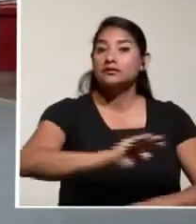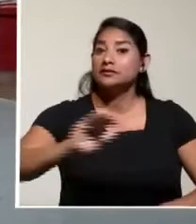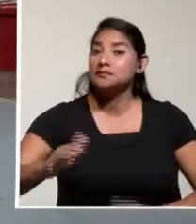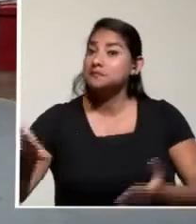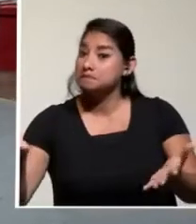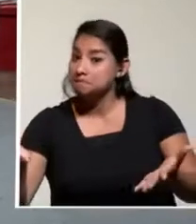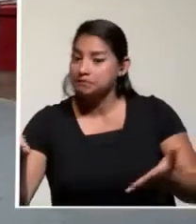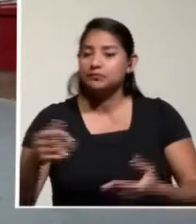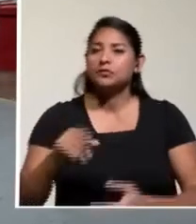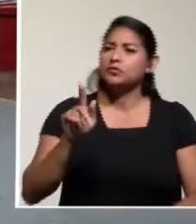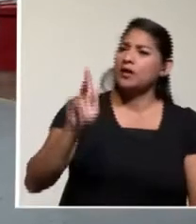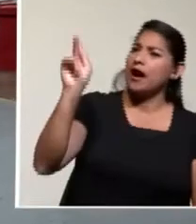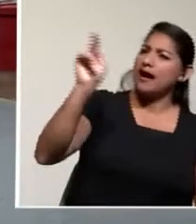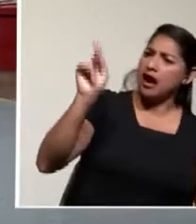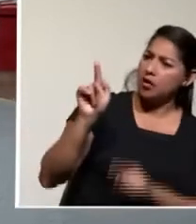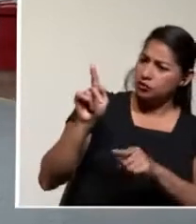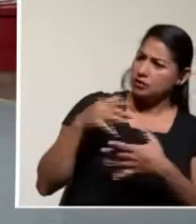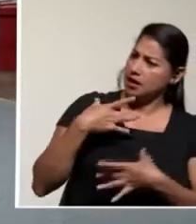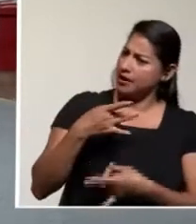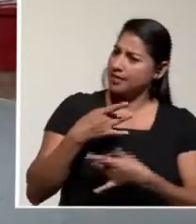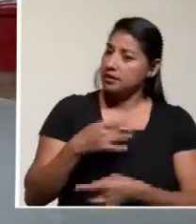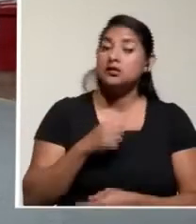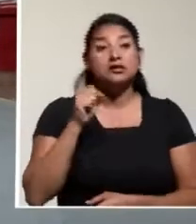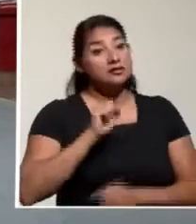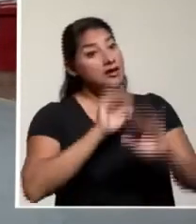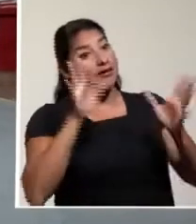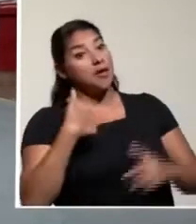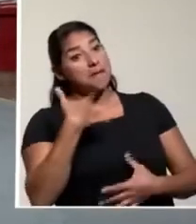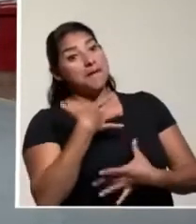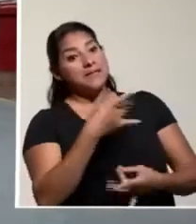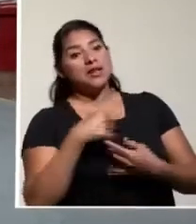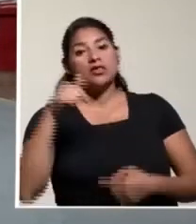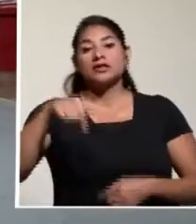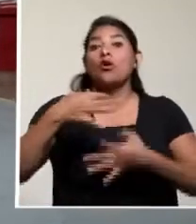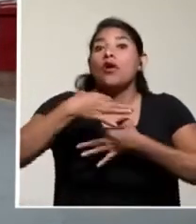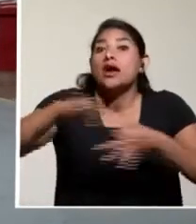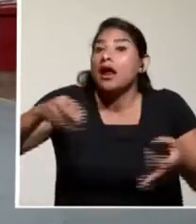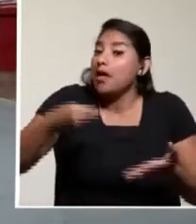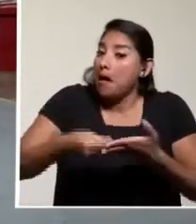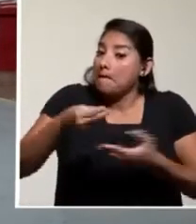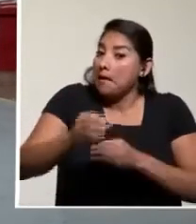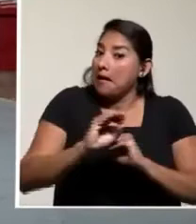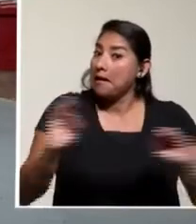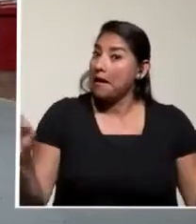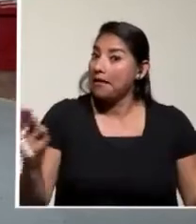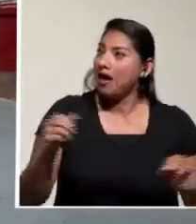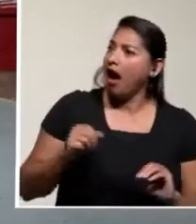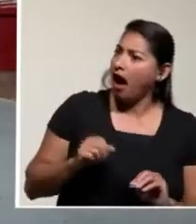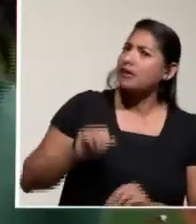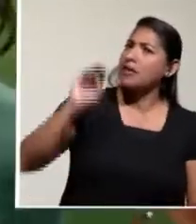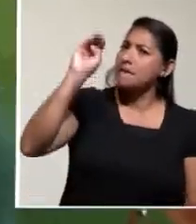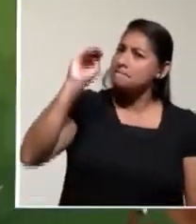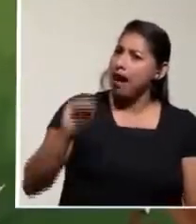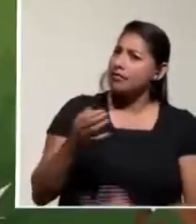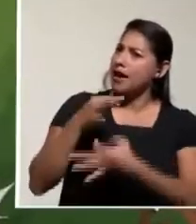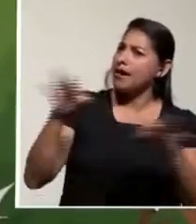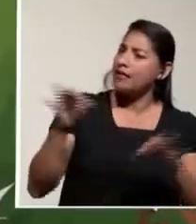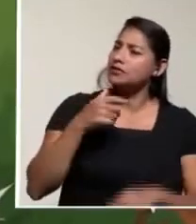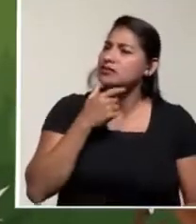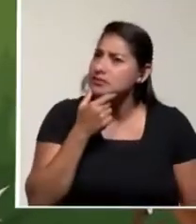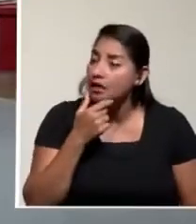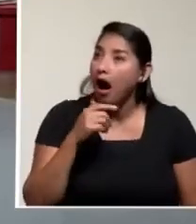niñas. Niña Carla está interesada, ¿verdad? Claro que sí, porque dice que hoy es gratis. ¿Dice? Hoy, sí, dice martes gratis.